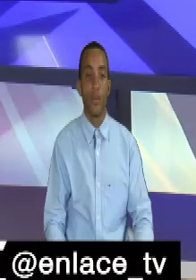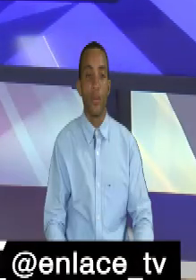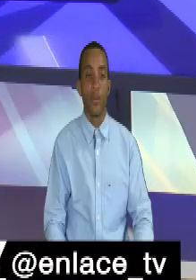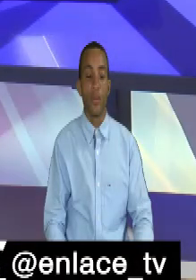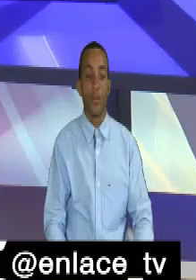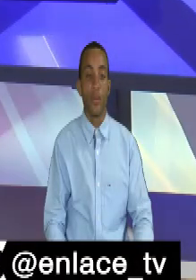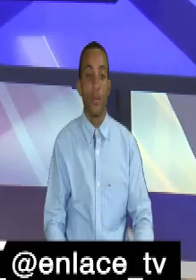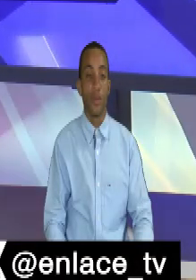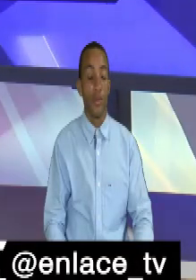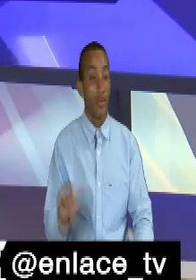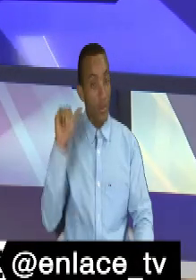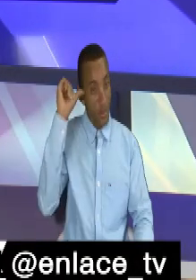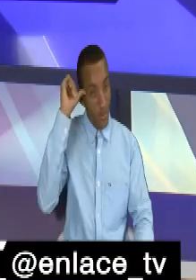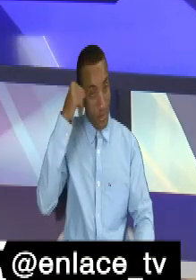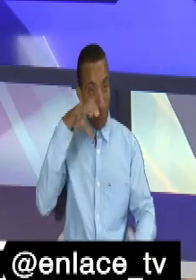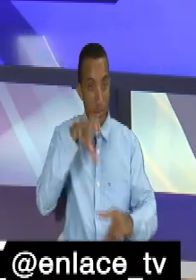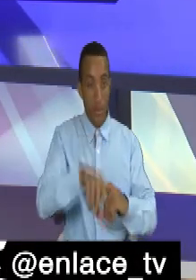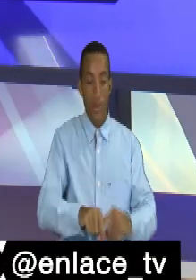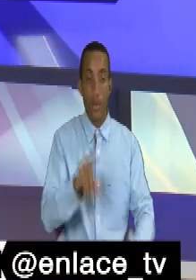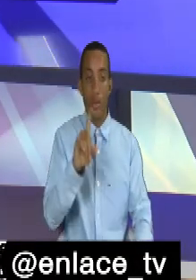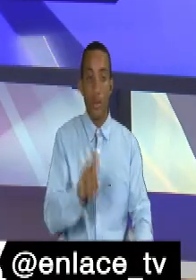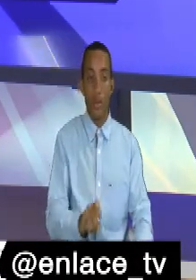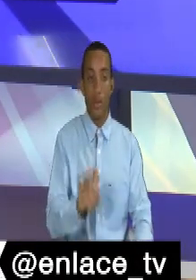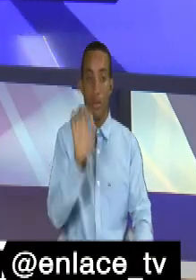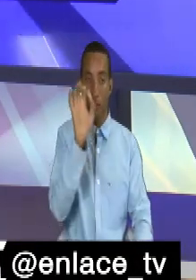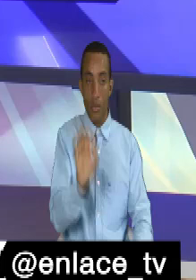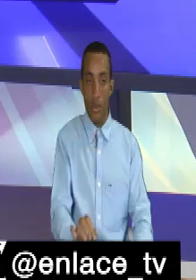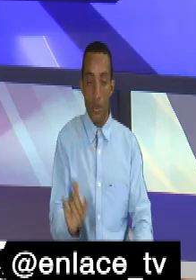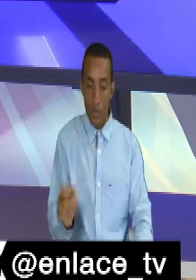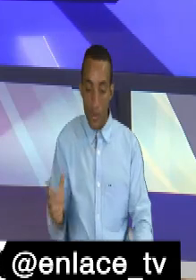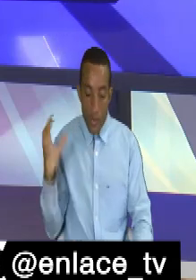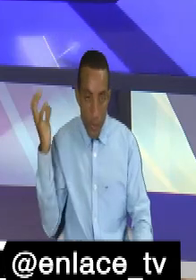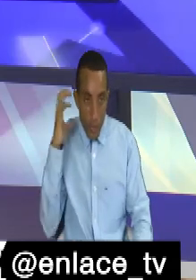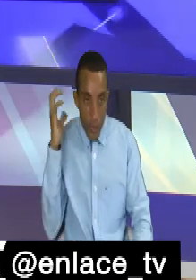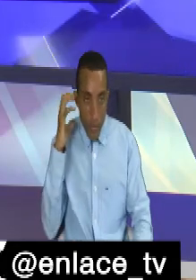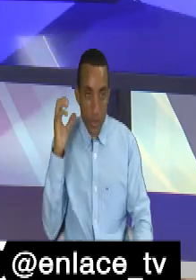No olviden nuestra cita, 6 en punto de la mañana en Enlace Radio 6 AM y